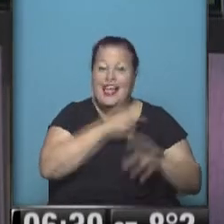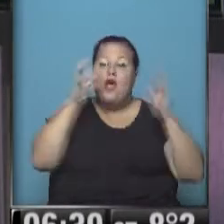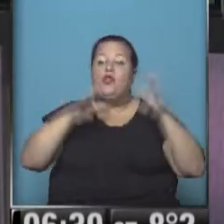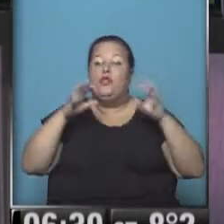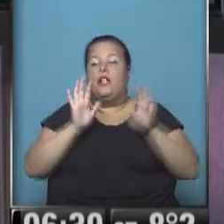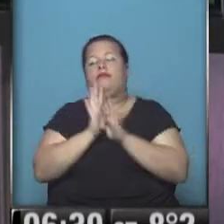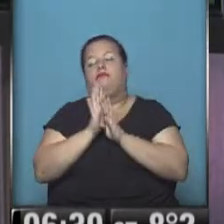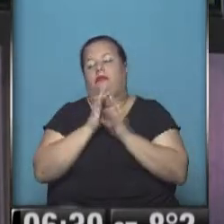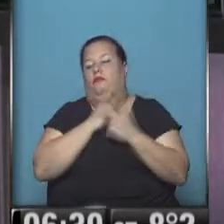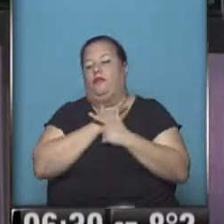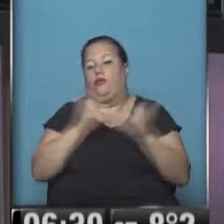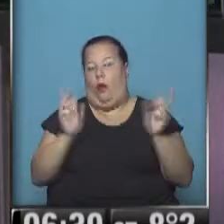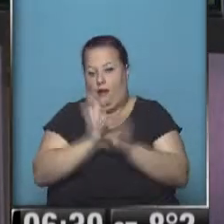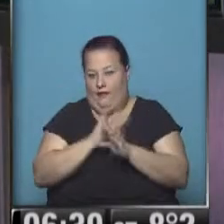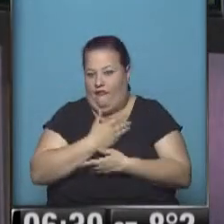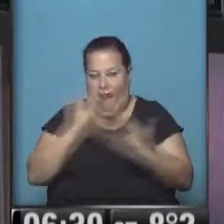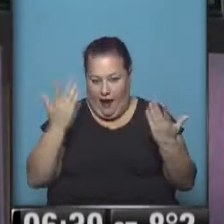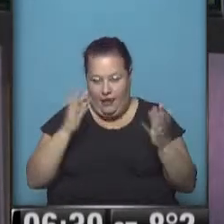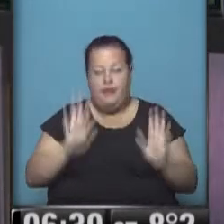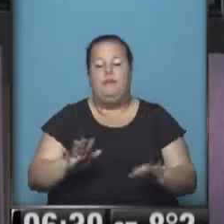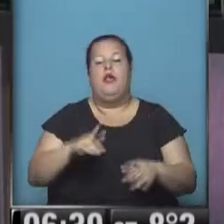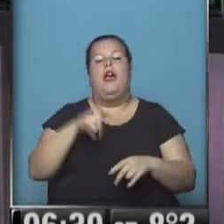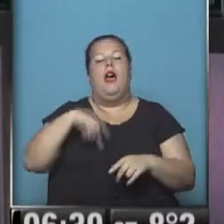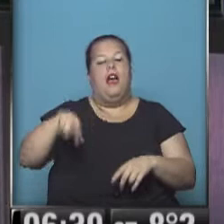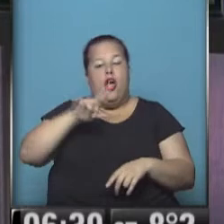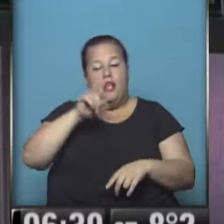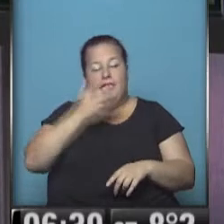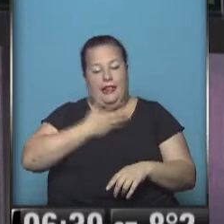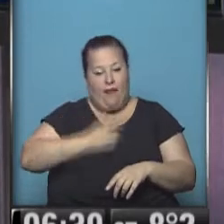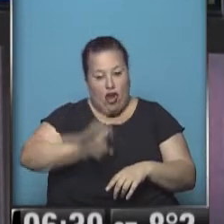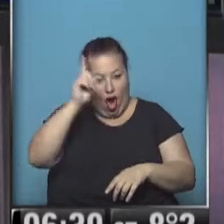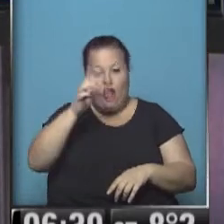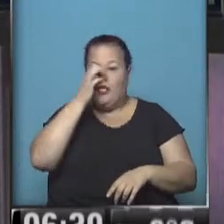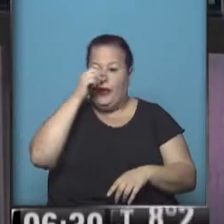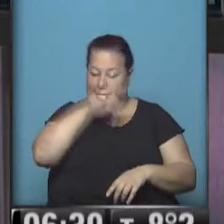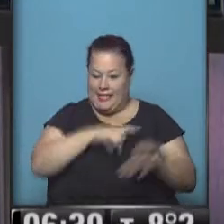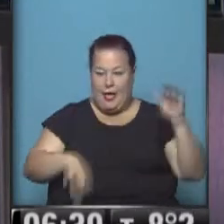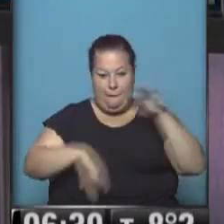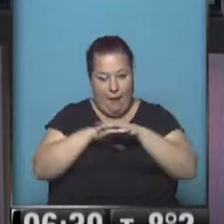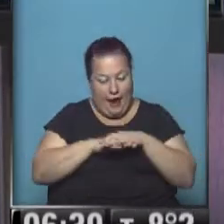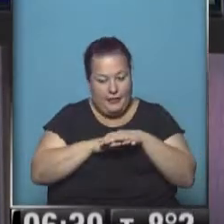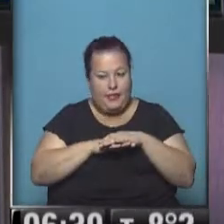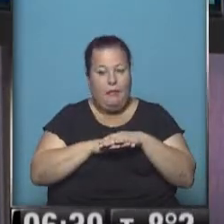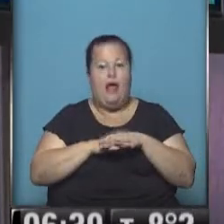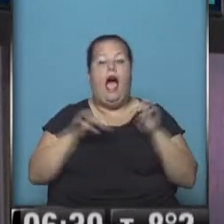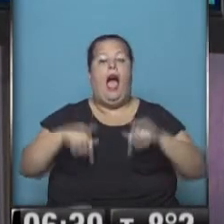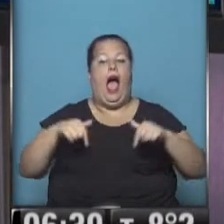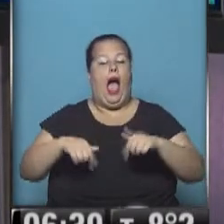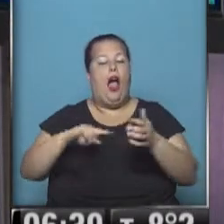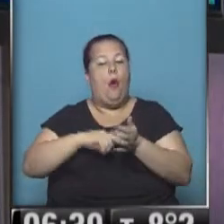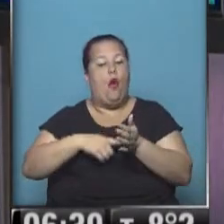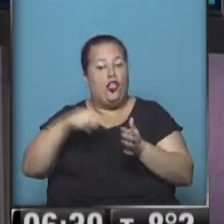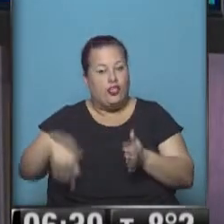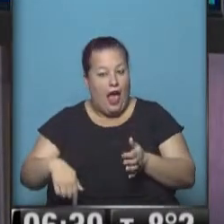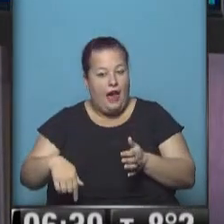es realmente una fiesta bueno queridos amigos norte de santa fe 27 la máxima actual en la ciudad de buenos